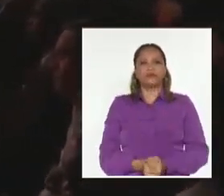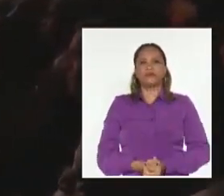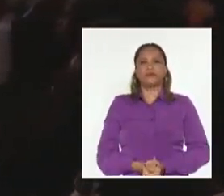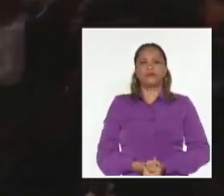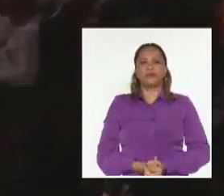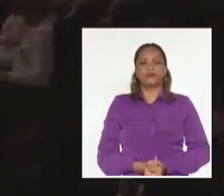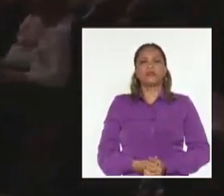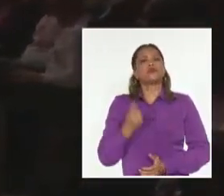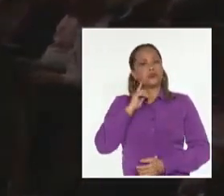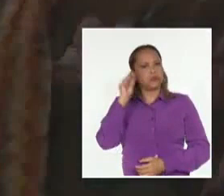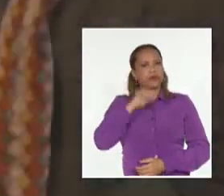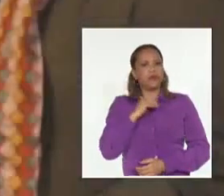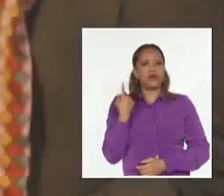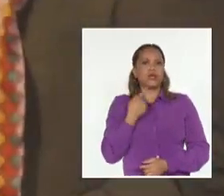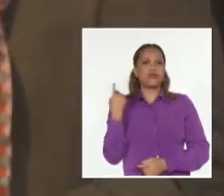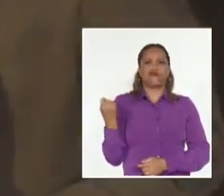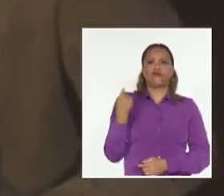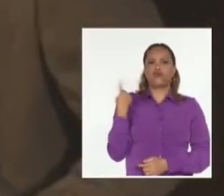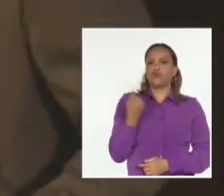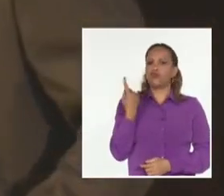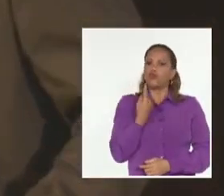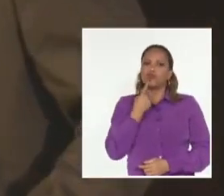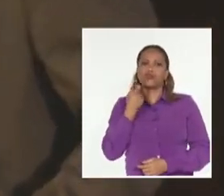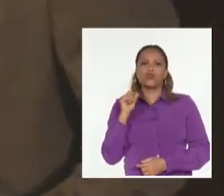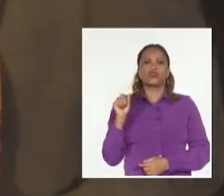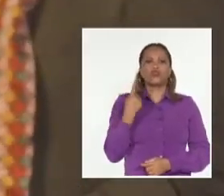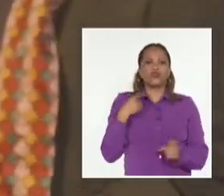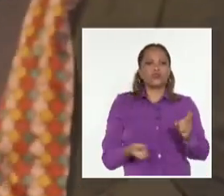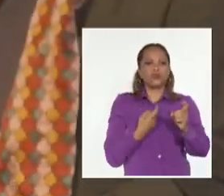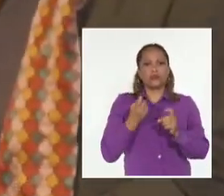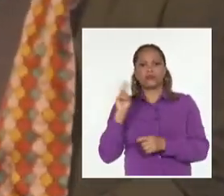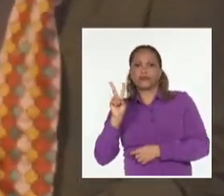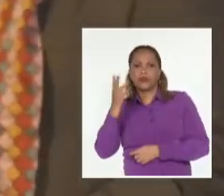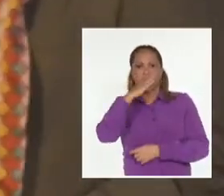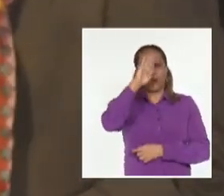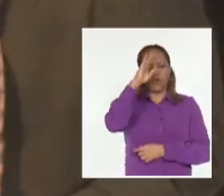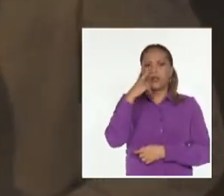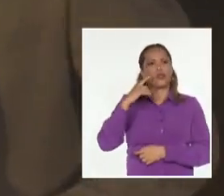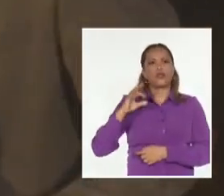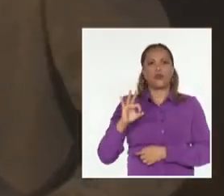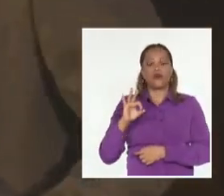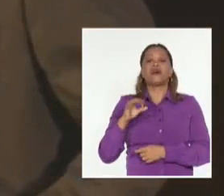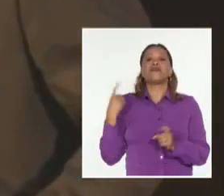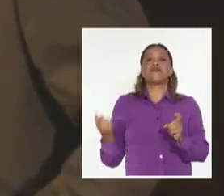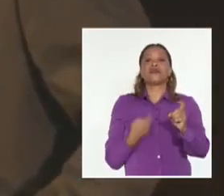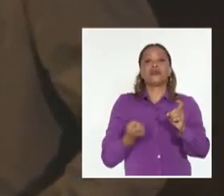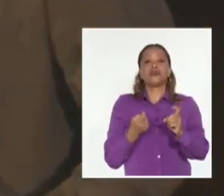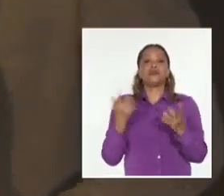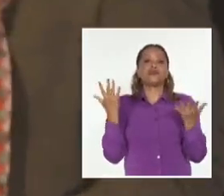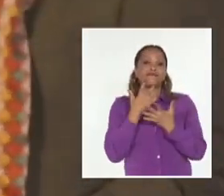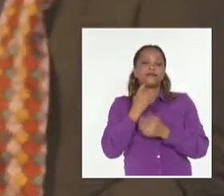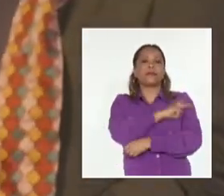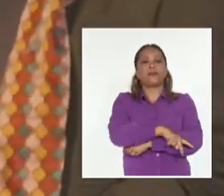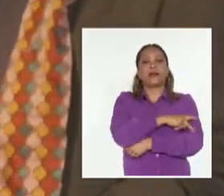porque sabemos que entonces no estamos luchando solo por Venezuela, por Cuba, no estamos luchando solo por los países y los pueblos del